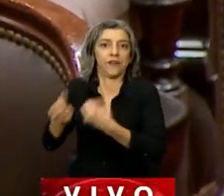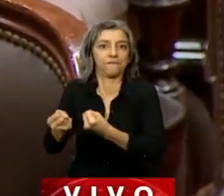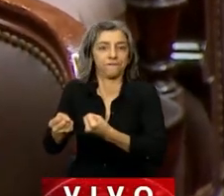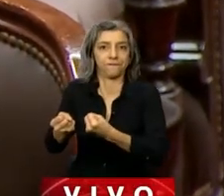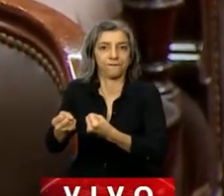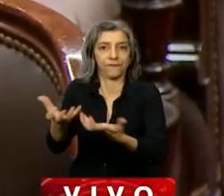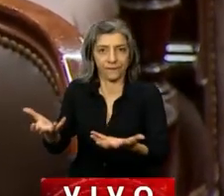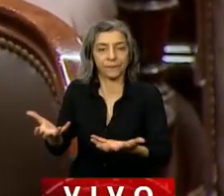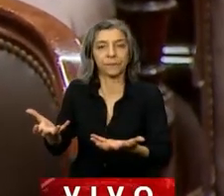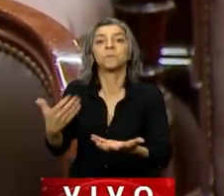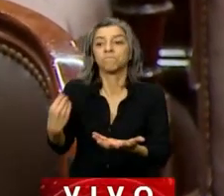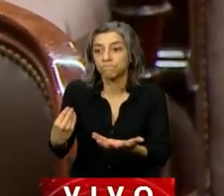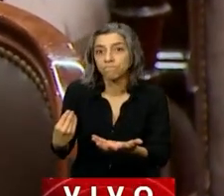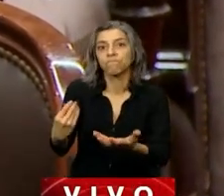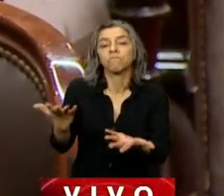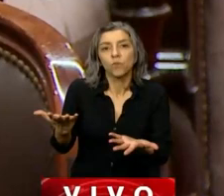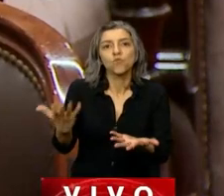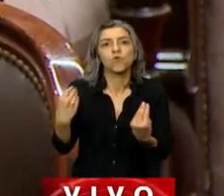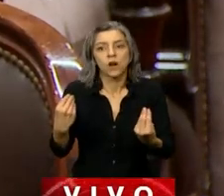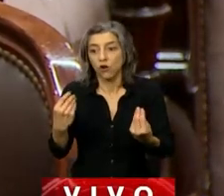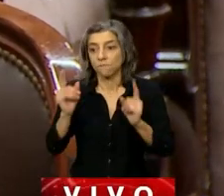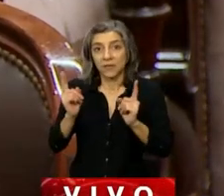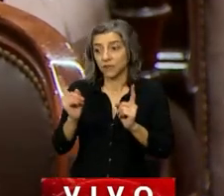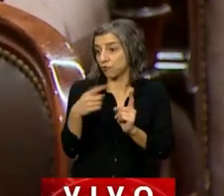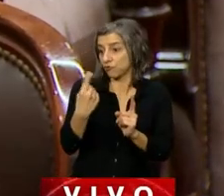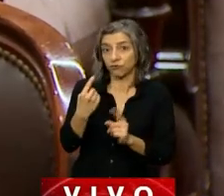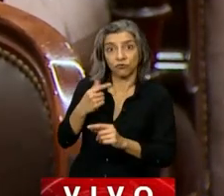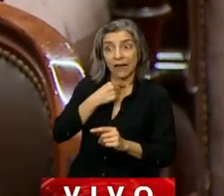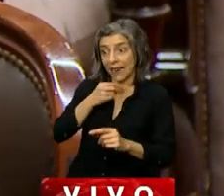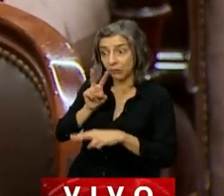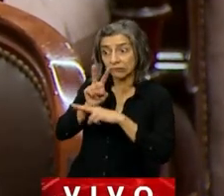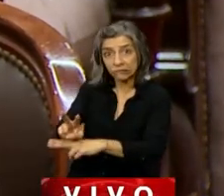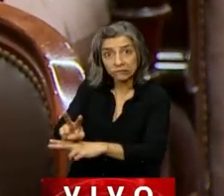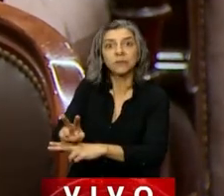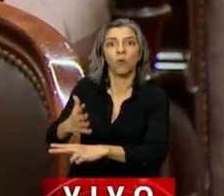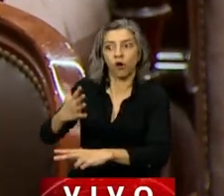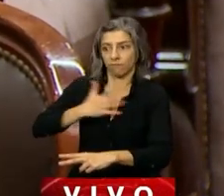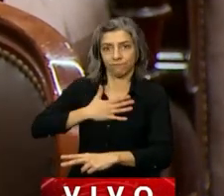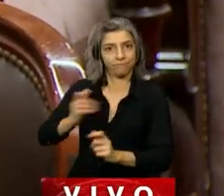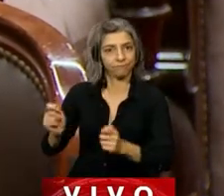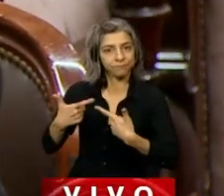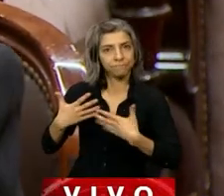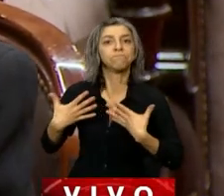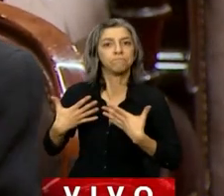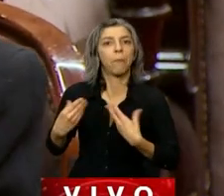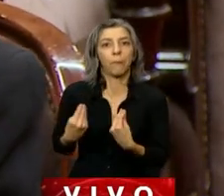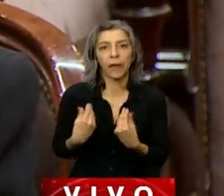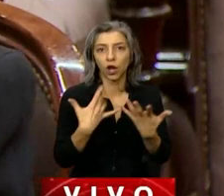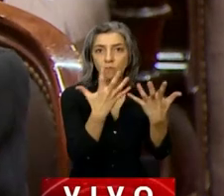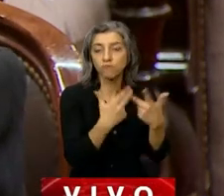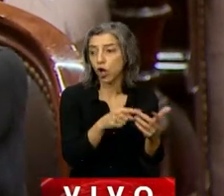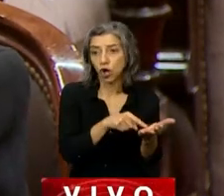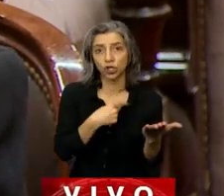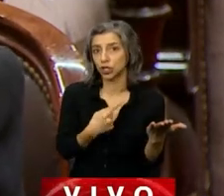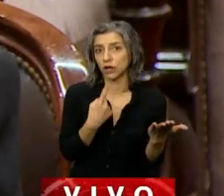proteger, que son los económicos, los ambientales y los soberanos. Es por ello que esto lejos está de ser un proyecto